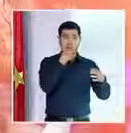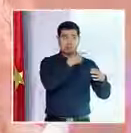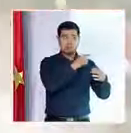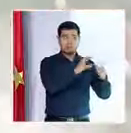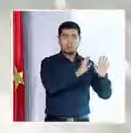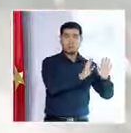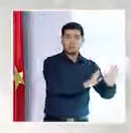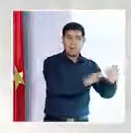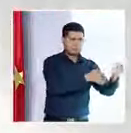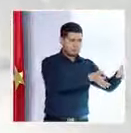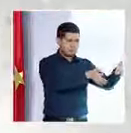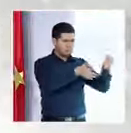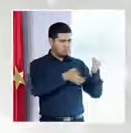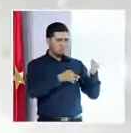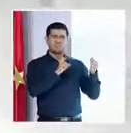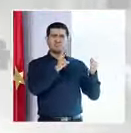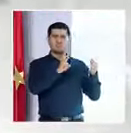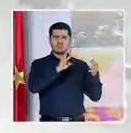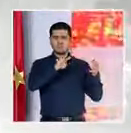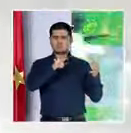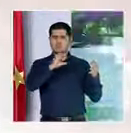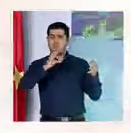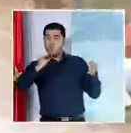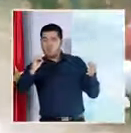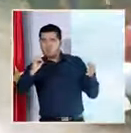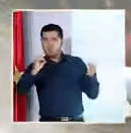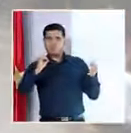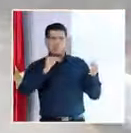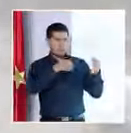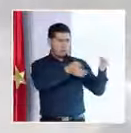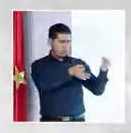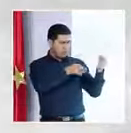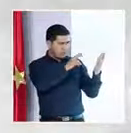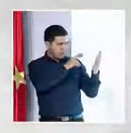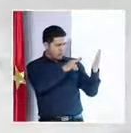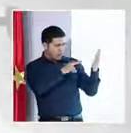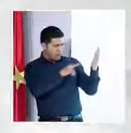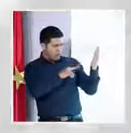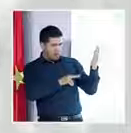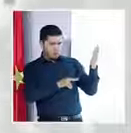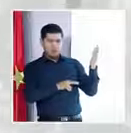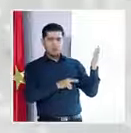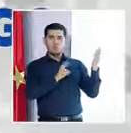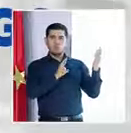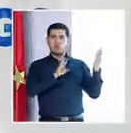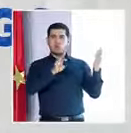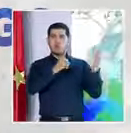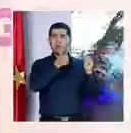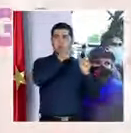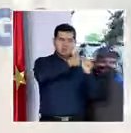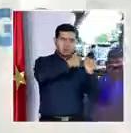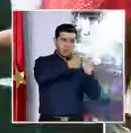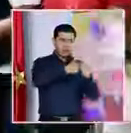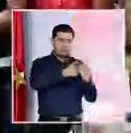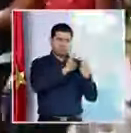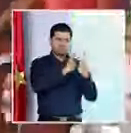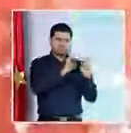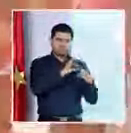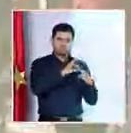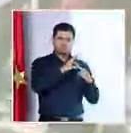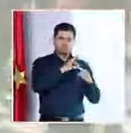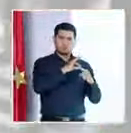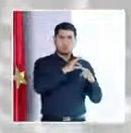de 290 solicitudes, obtenidas en la instalación de 14 mesas de diálogo, cada una con un tema específico de acuerdo al